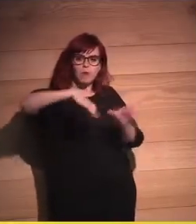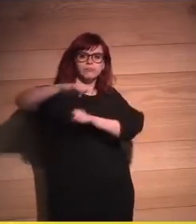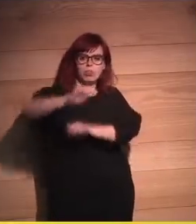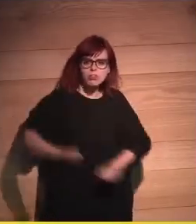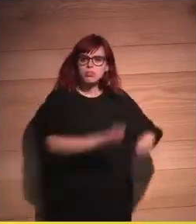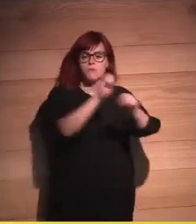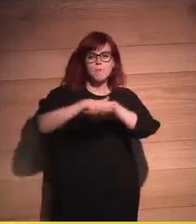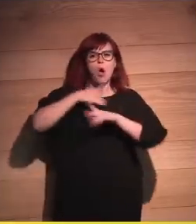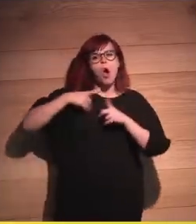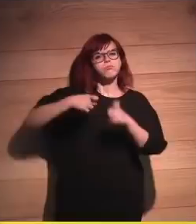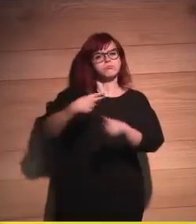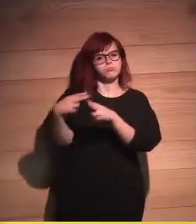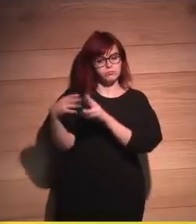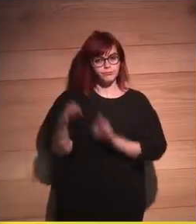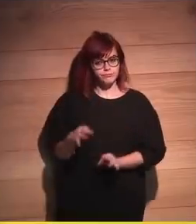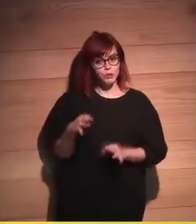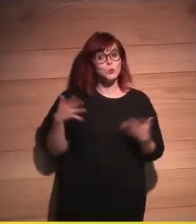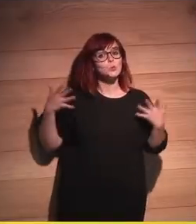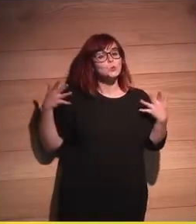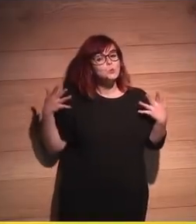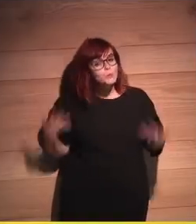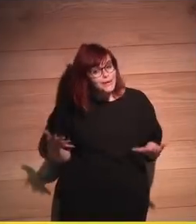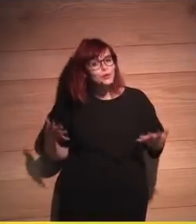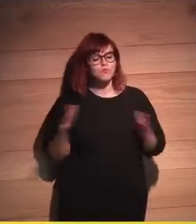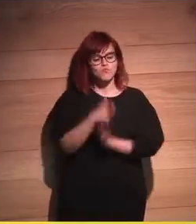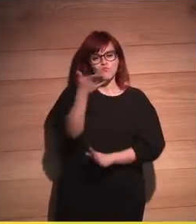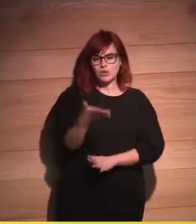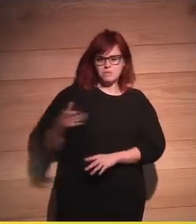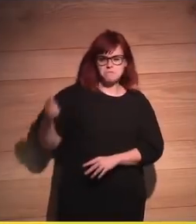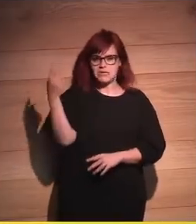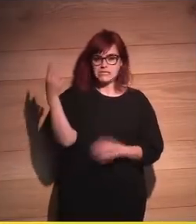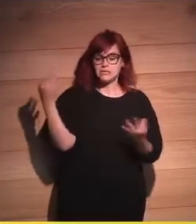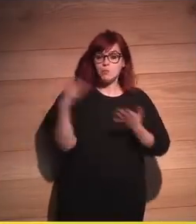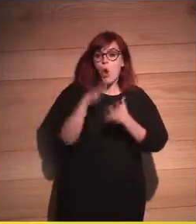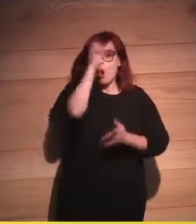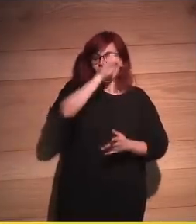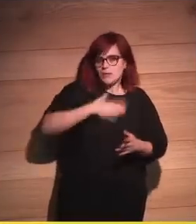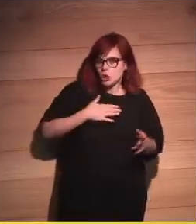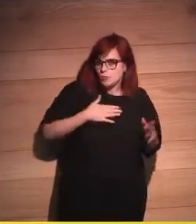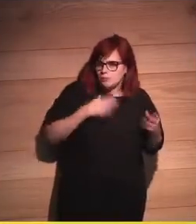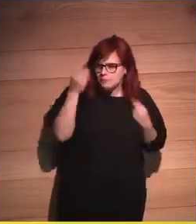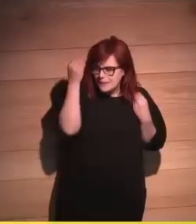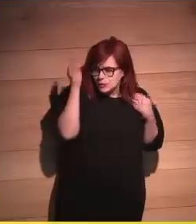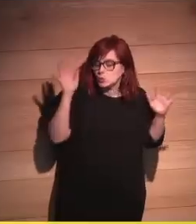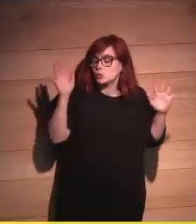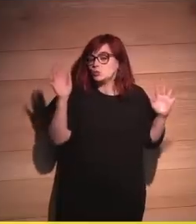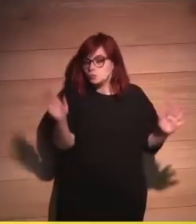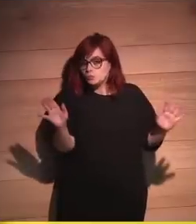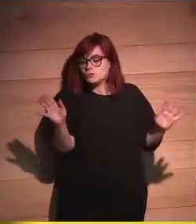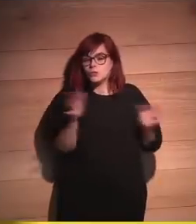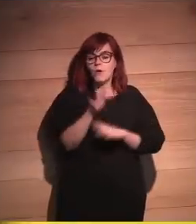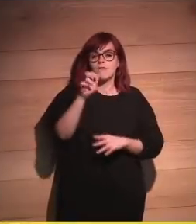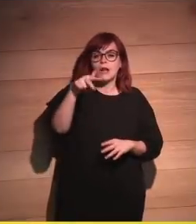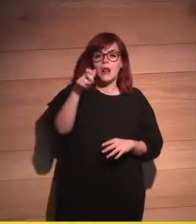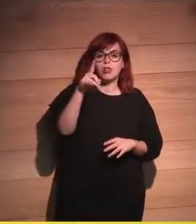una pelea política. Pero había algo más importante, que es lo que provoca, en mi opinión, y aquí está